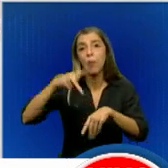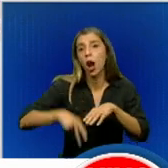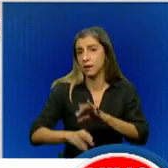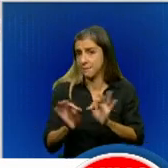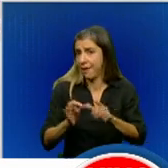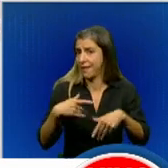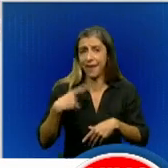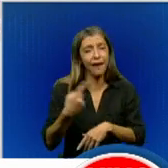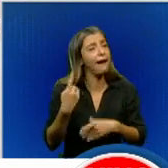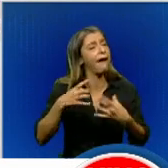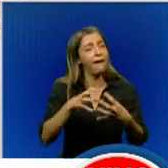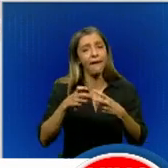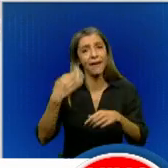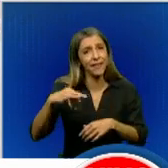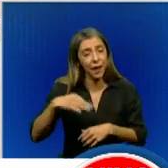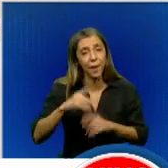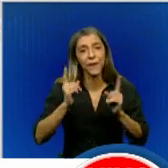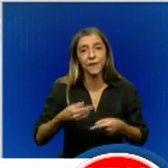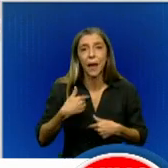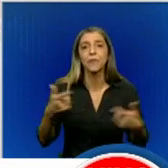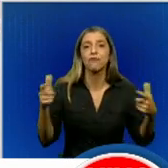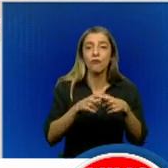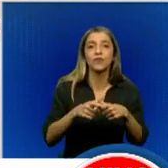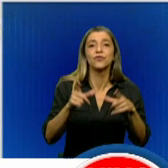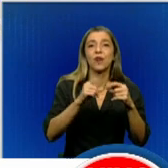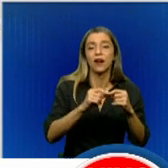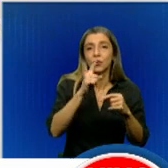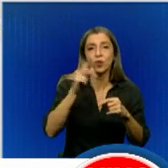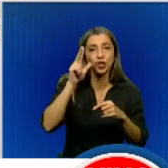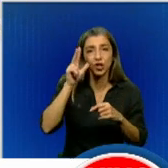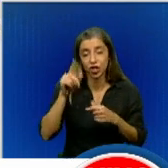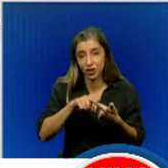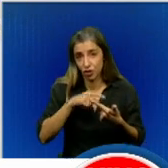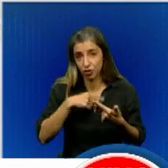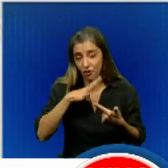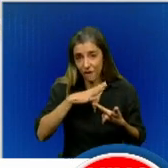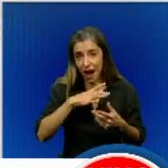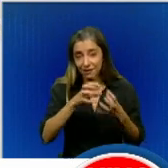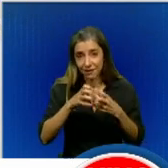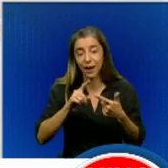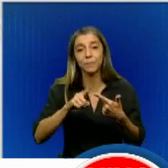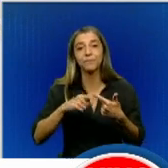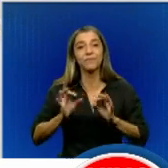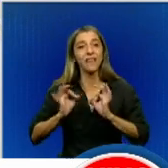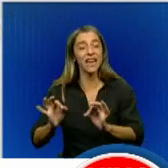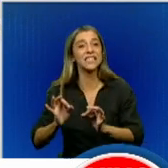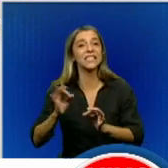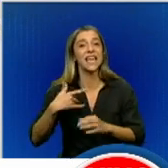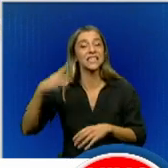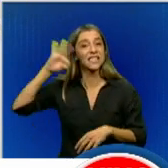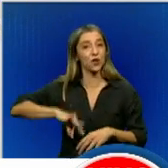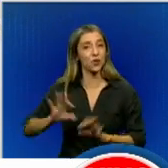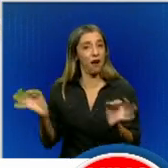informe de la comisión del artículo 188 la licencia sin goce de haberes de la diputada regidor belle don